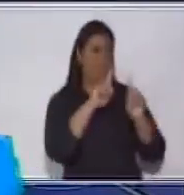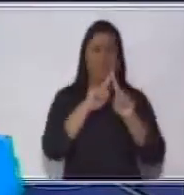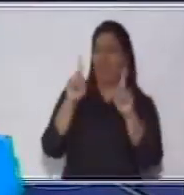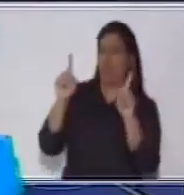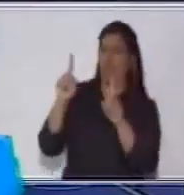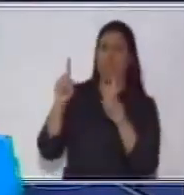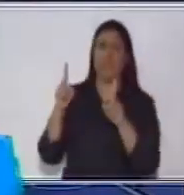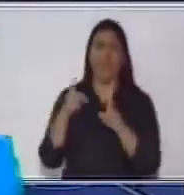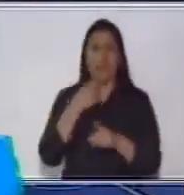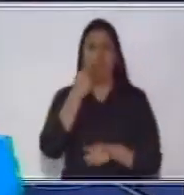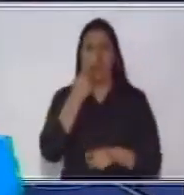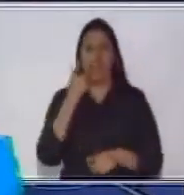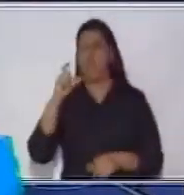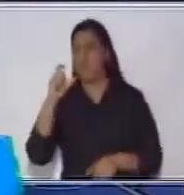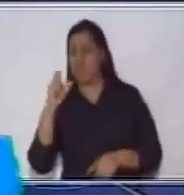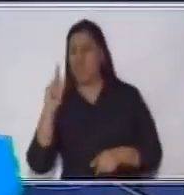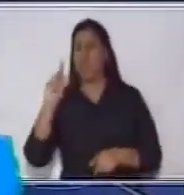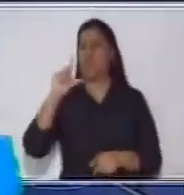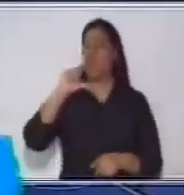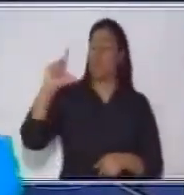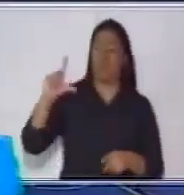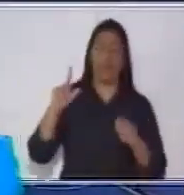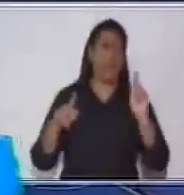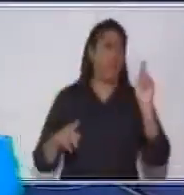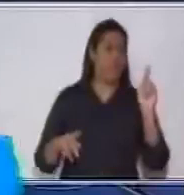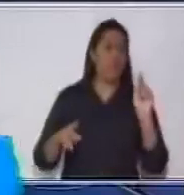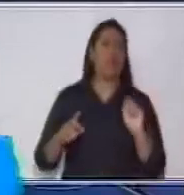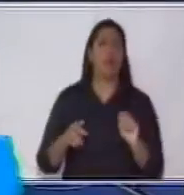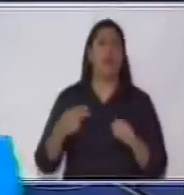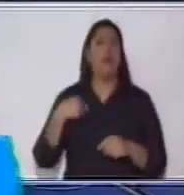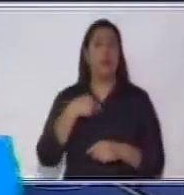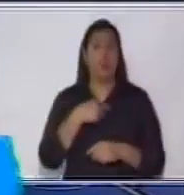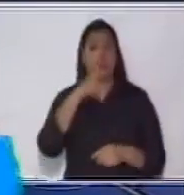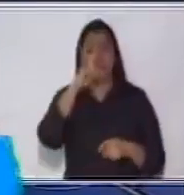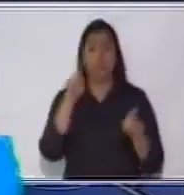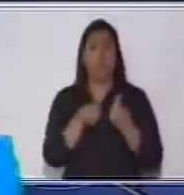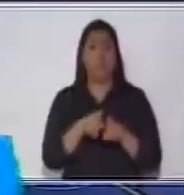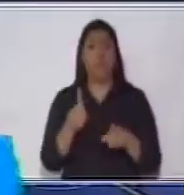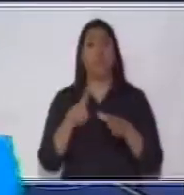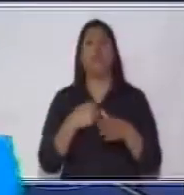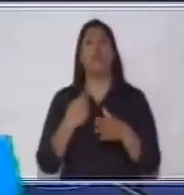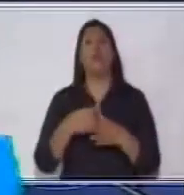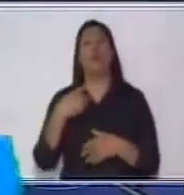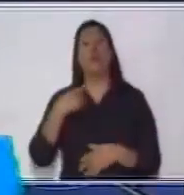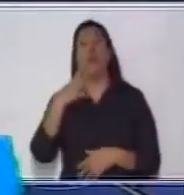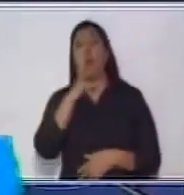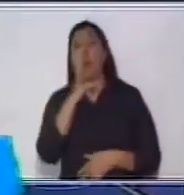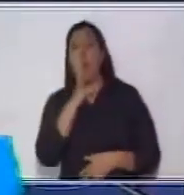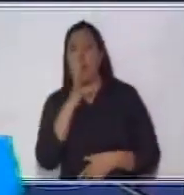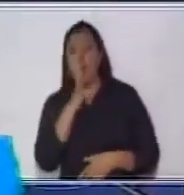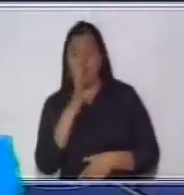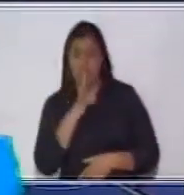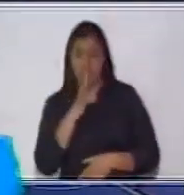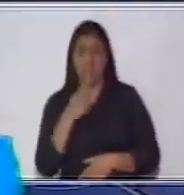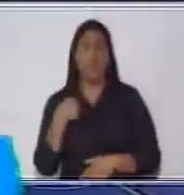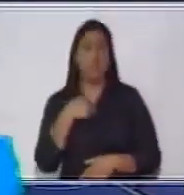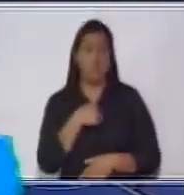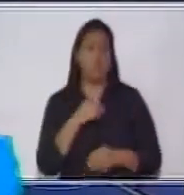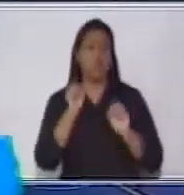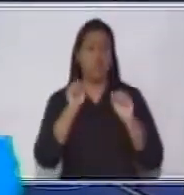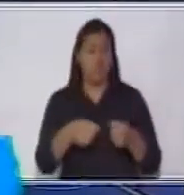como pronunciar nuestro discurso o dar un texto oral, vamos a transmitir ese mensaje de forma